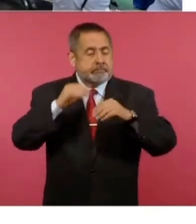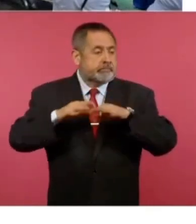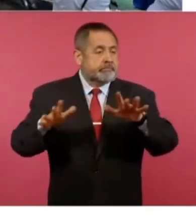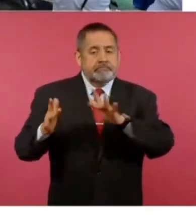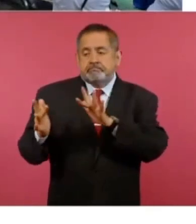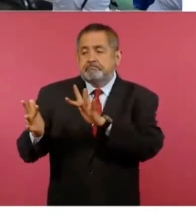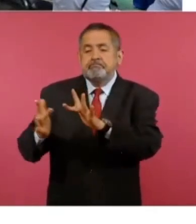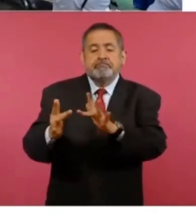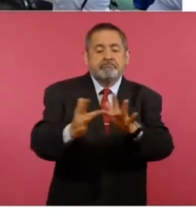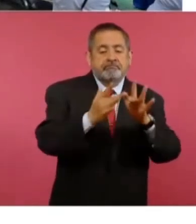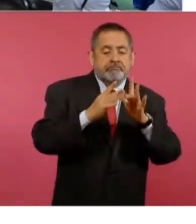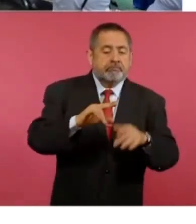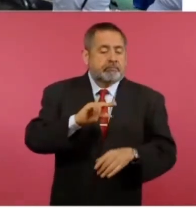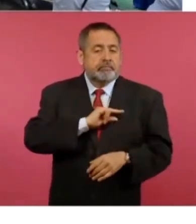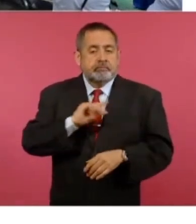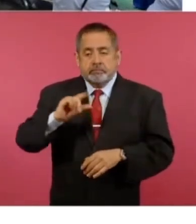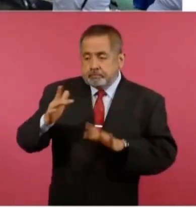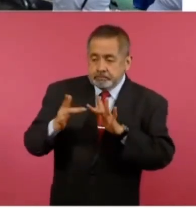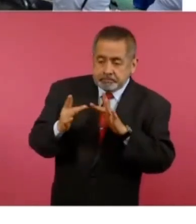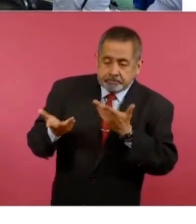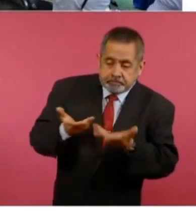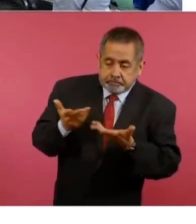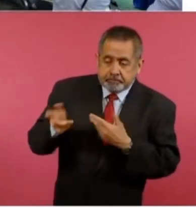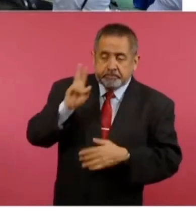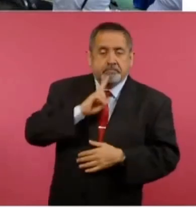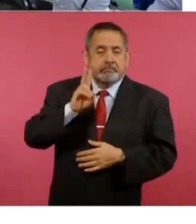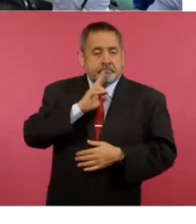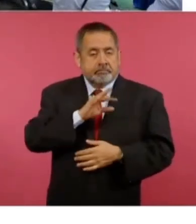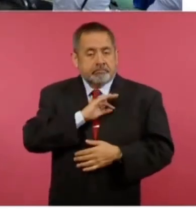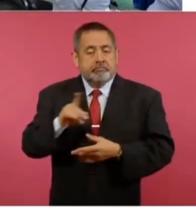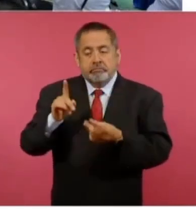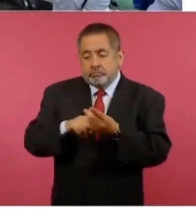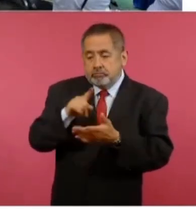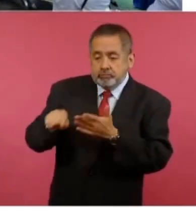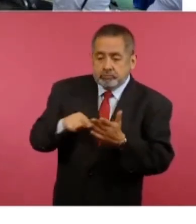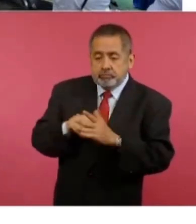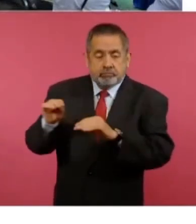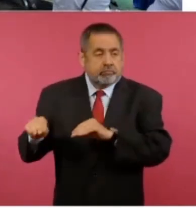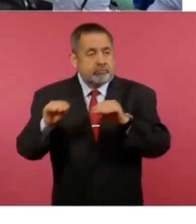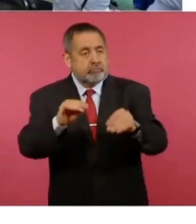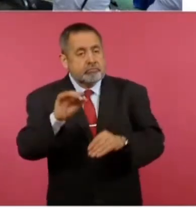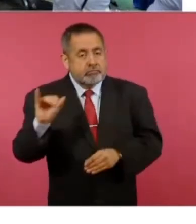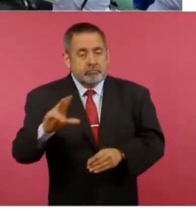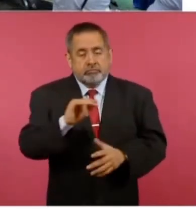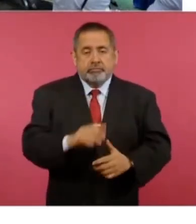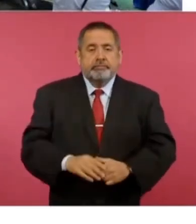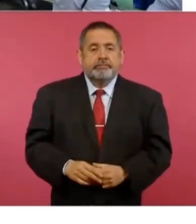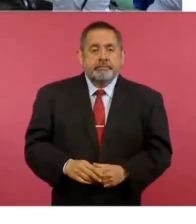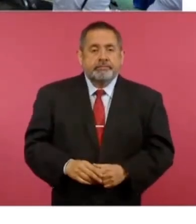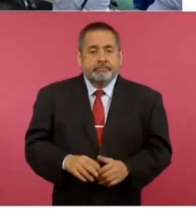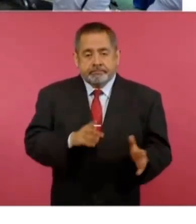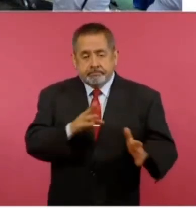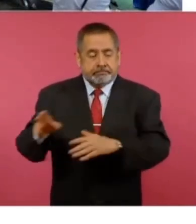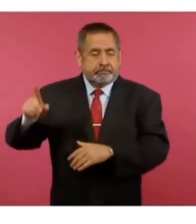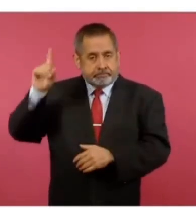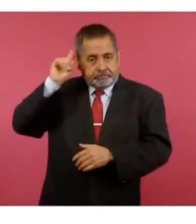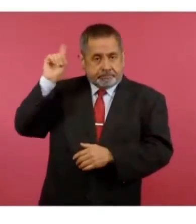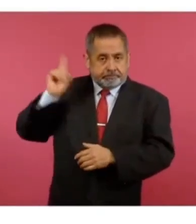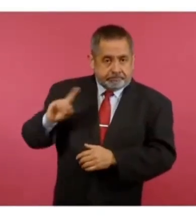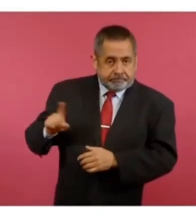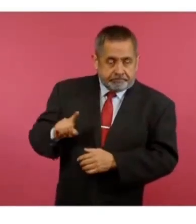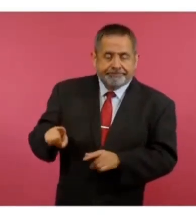los médicos y médicas especialistas para poderles ofertar en donde seguimos teniendo vacantes. En el caso de Zacatecas también